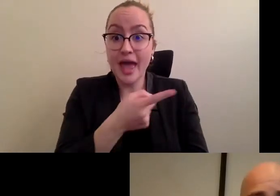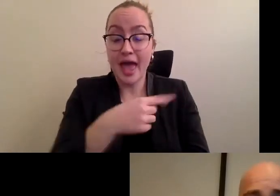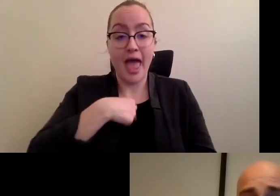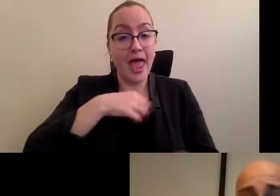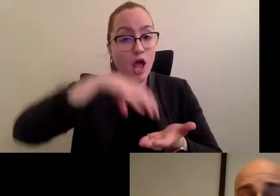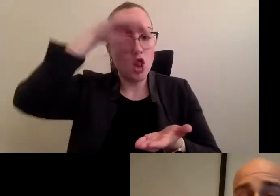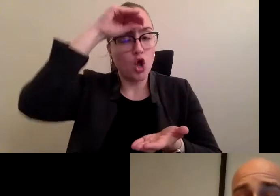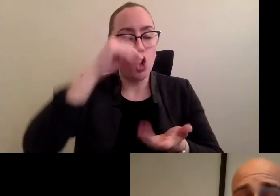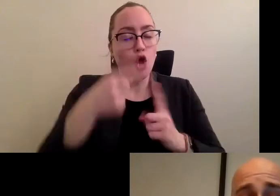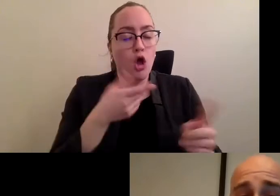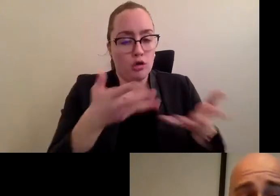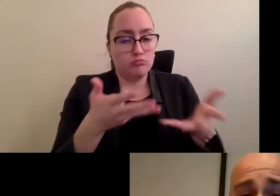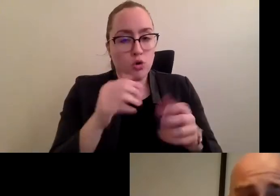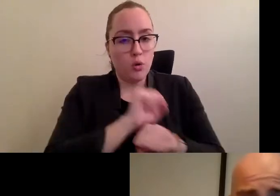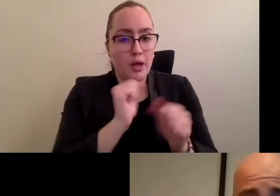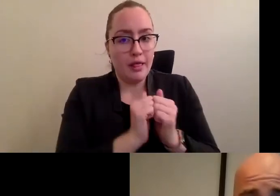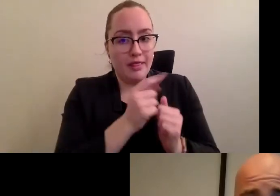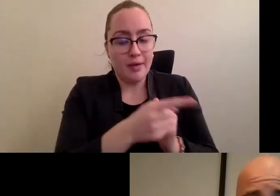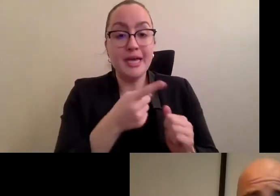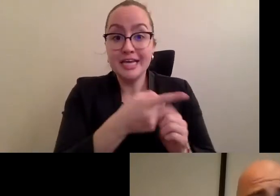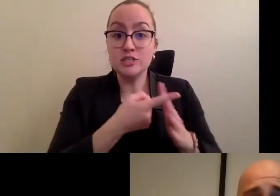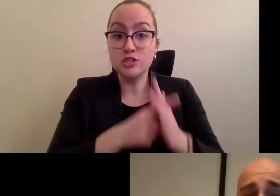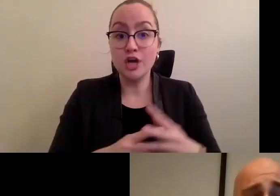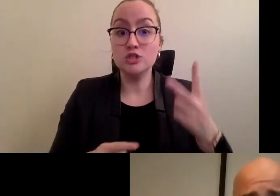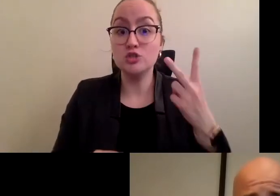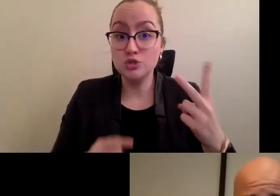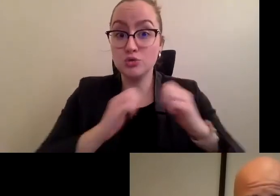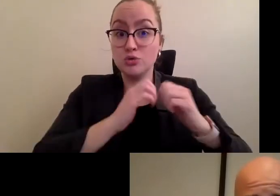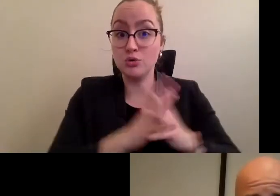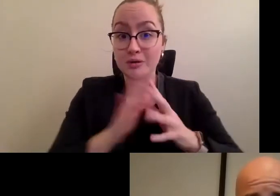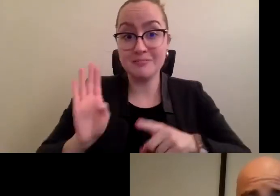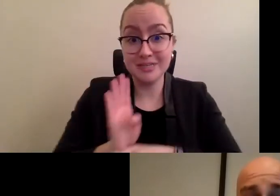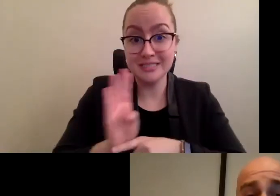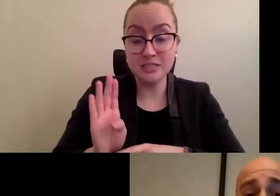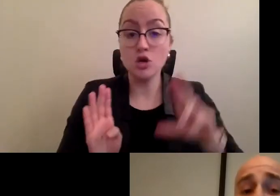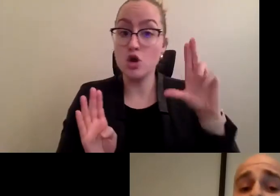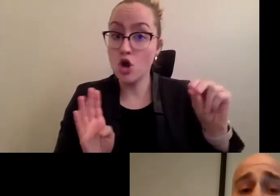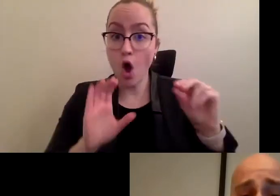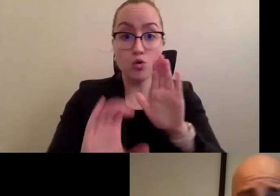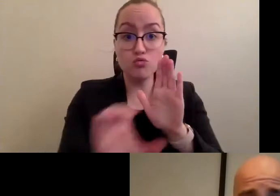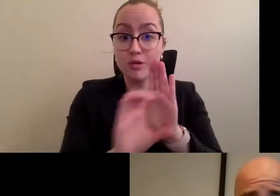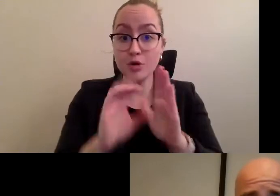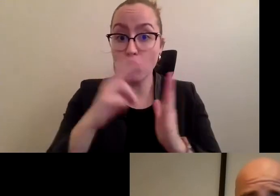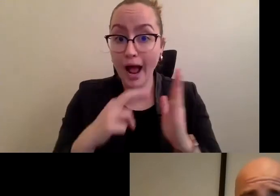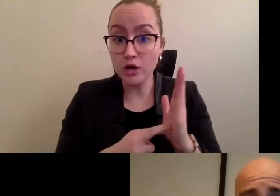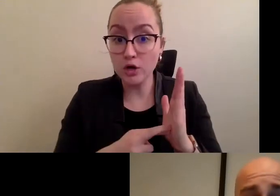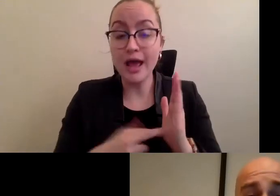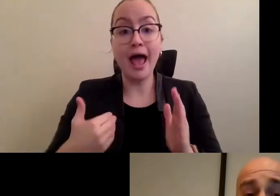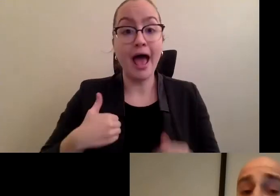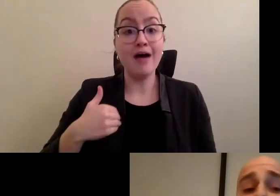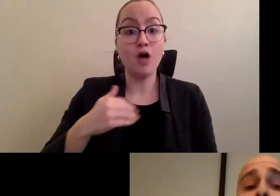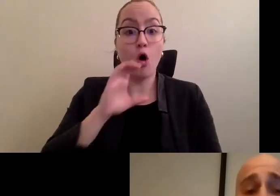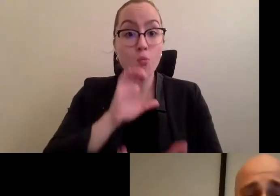actos terribles, pero la pregunta es qué vamos a hacer con esta persona que vino, que le dieron asilo, no tiene récord